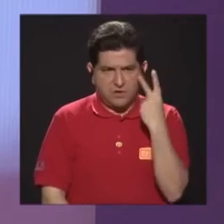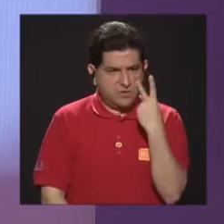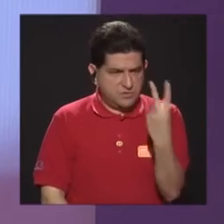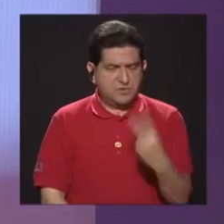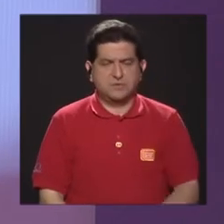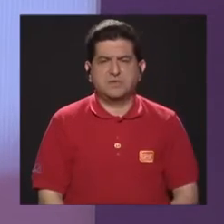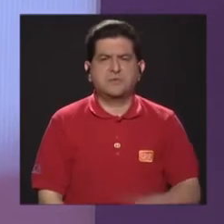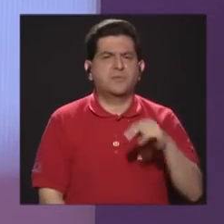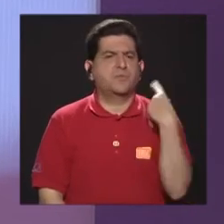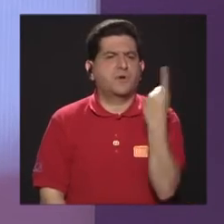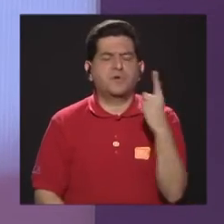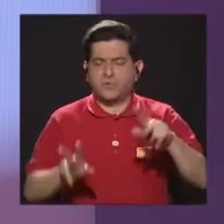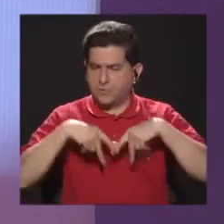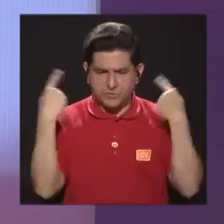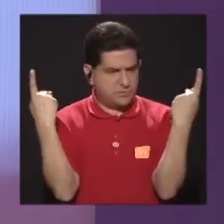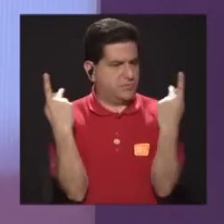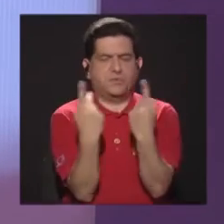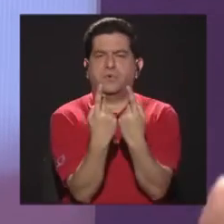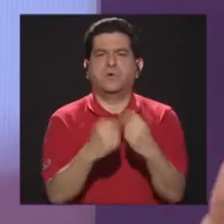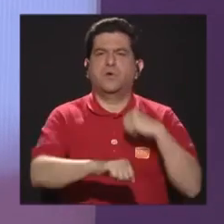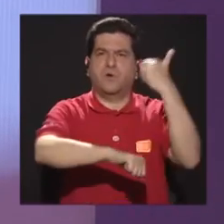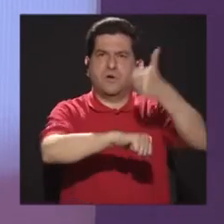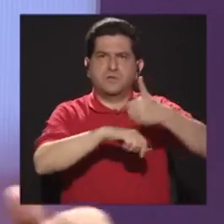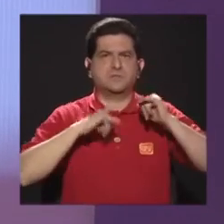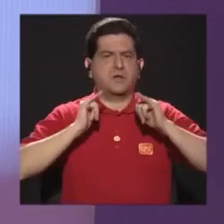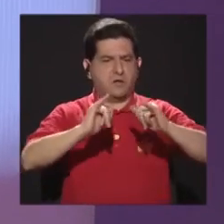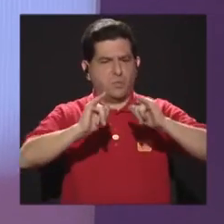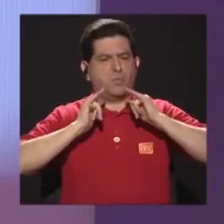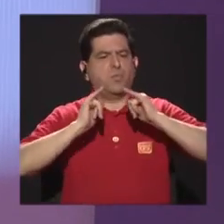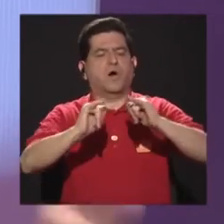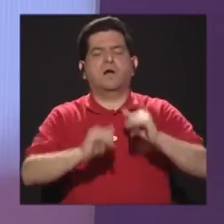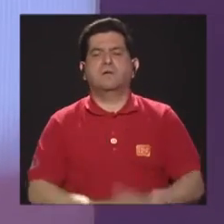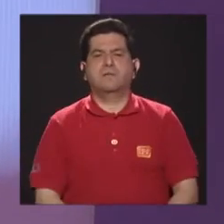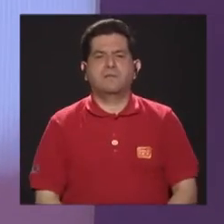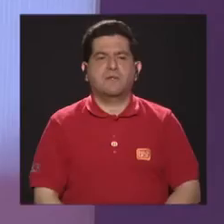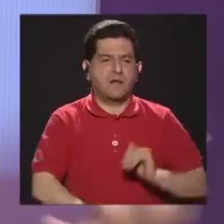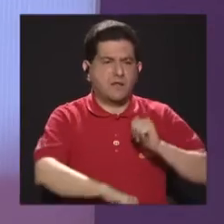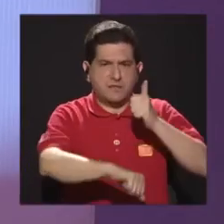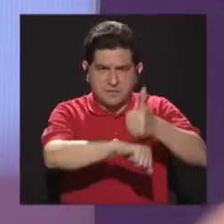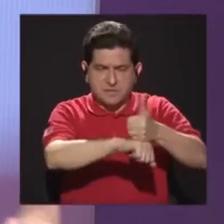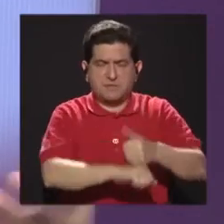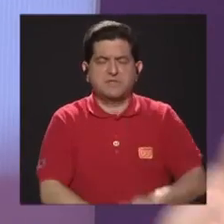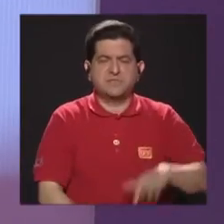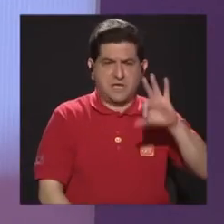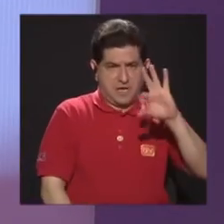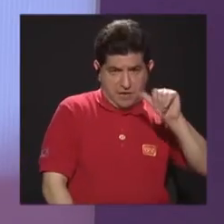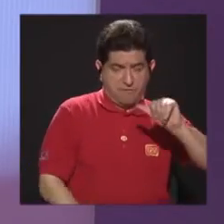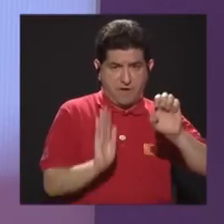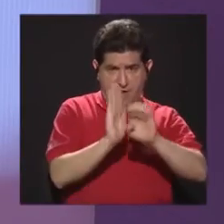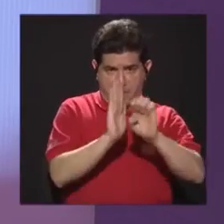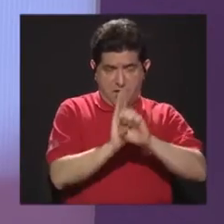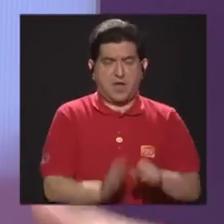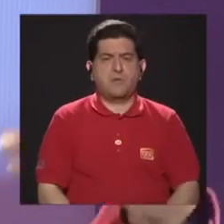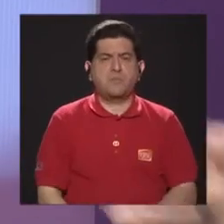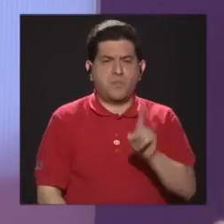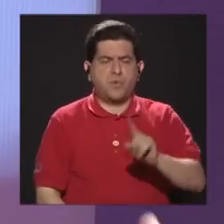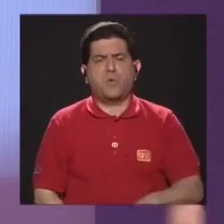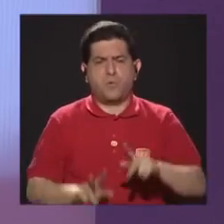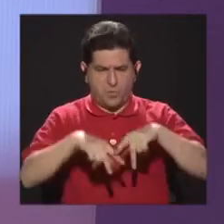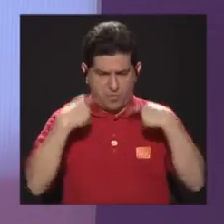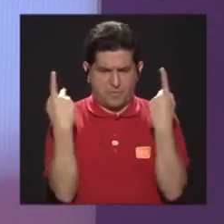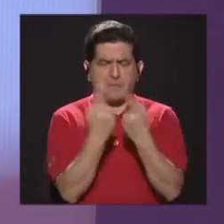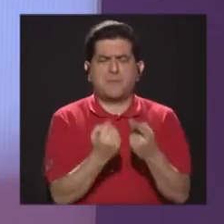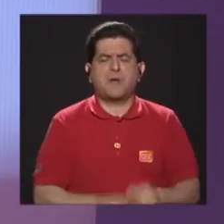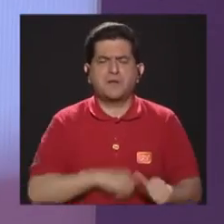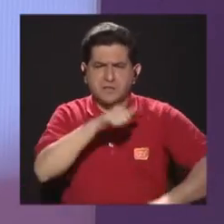allá de que nuestros partidos planteen la igualdad, planteen, en el caso del Frente Amplio, ser un partido feminista que reconoce todas